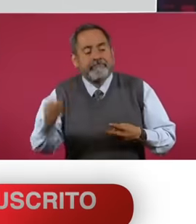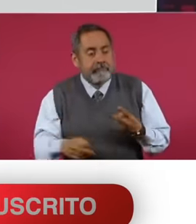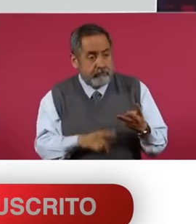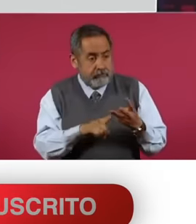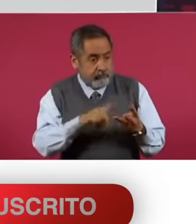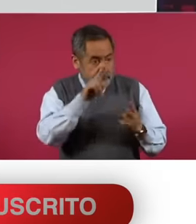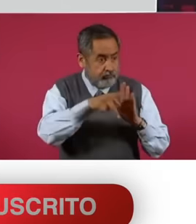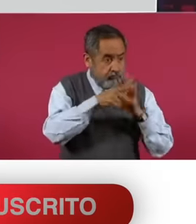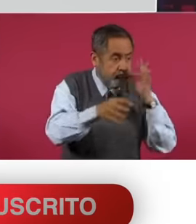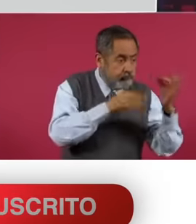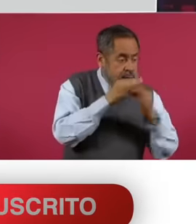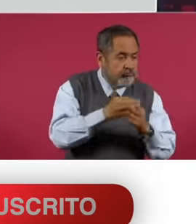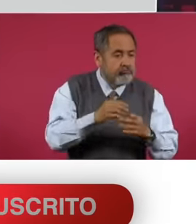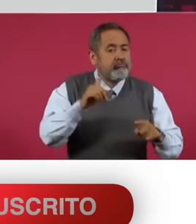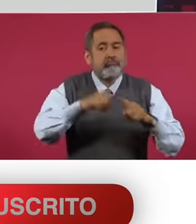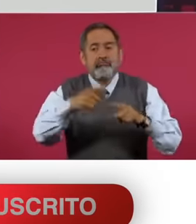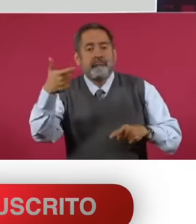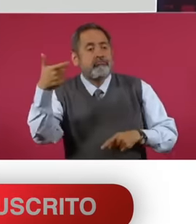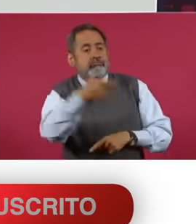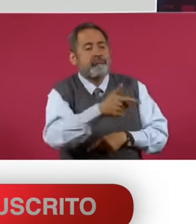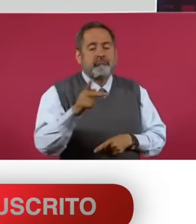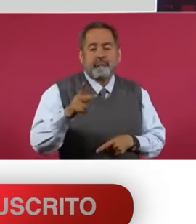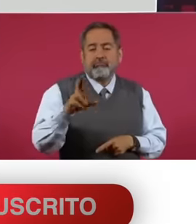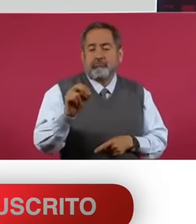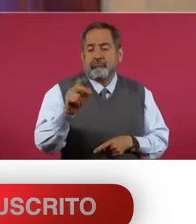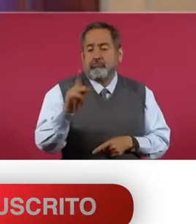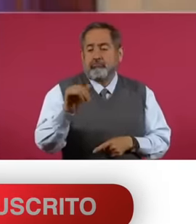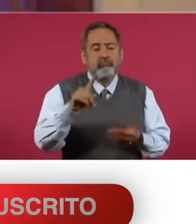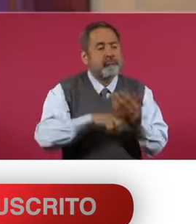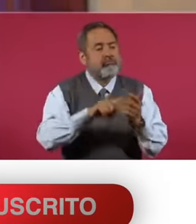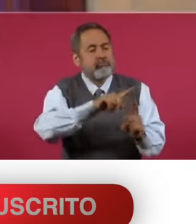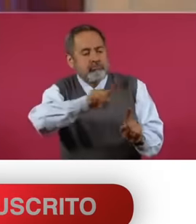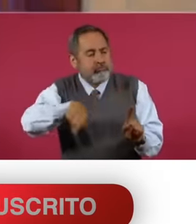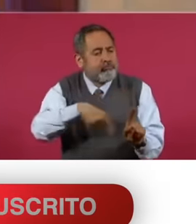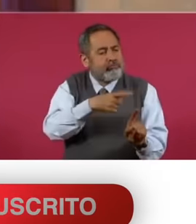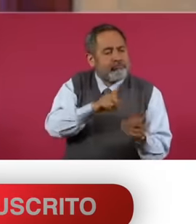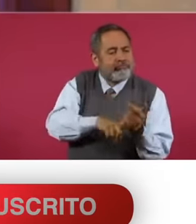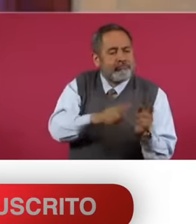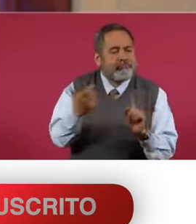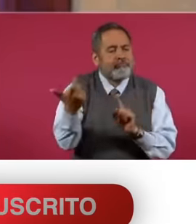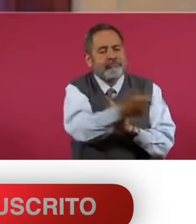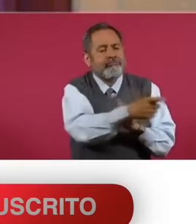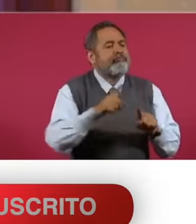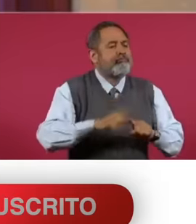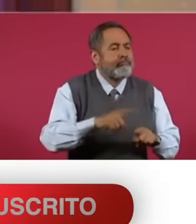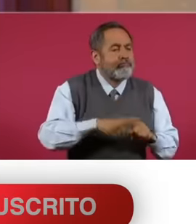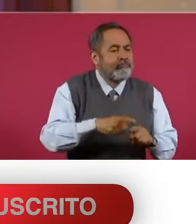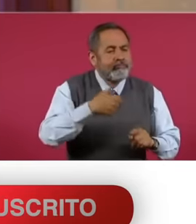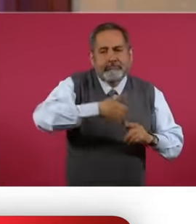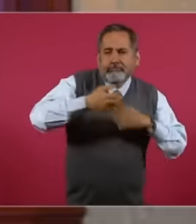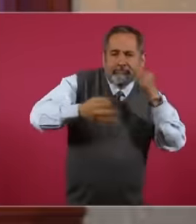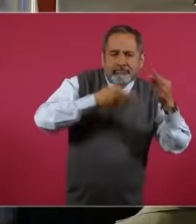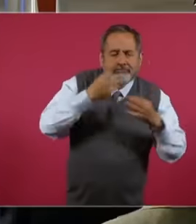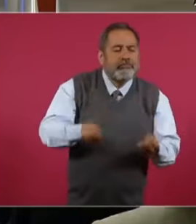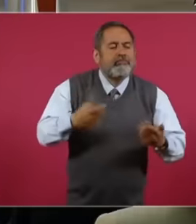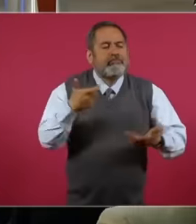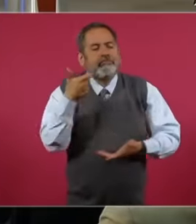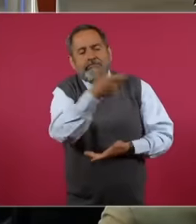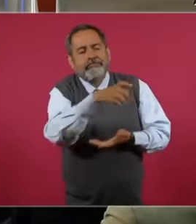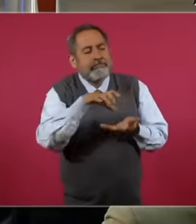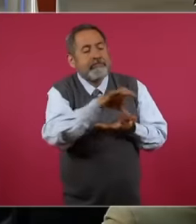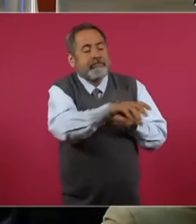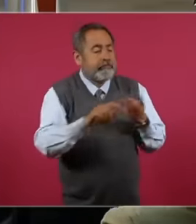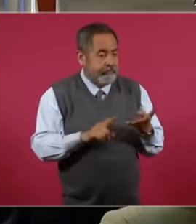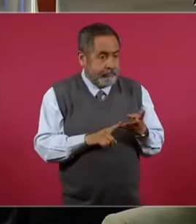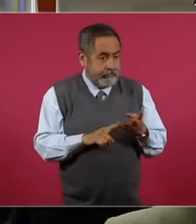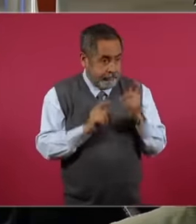¿Eres periodista contratado por ProPublica o te pagan y cuánto por reportaje? ¿Te encargan